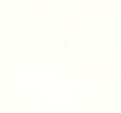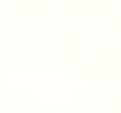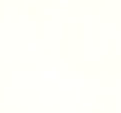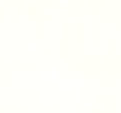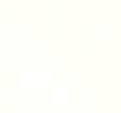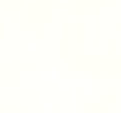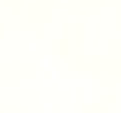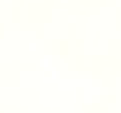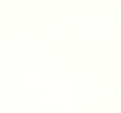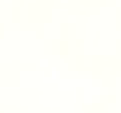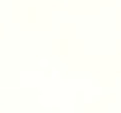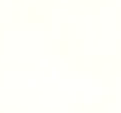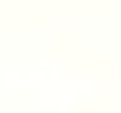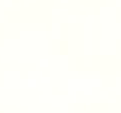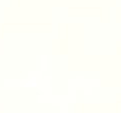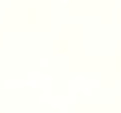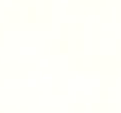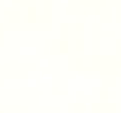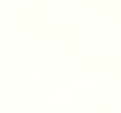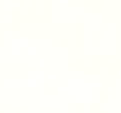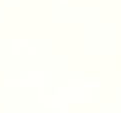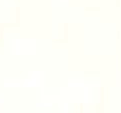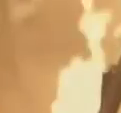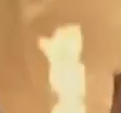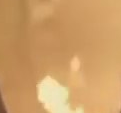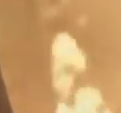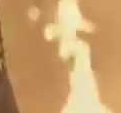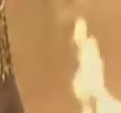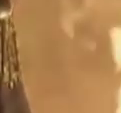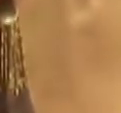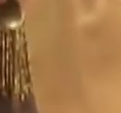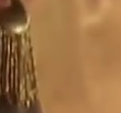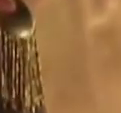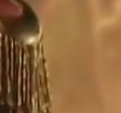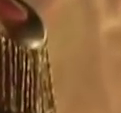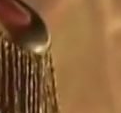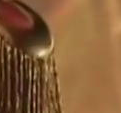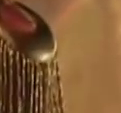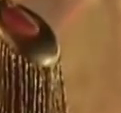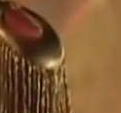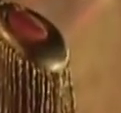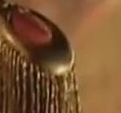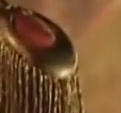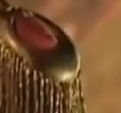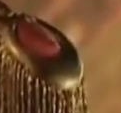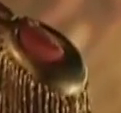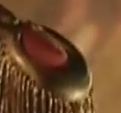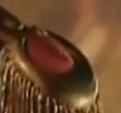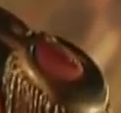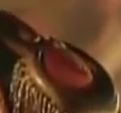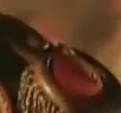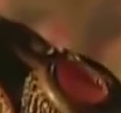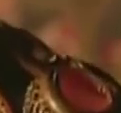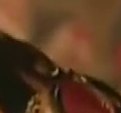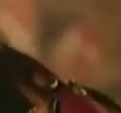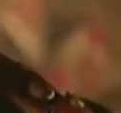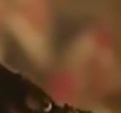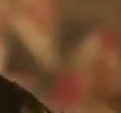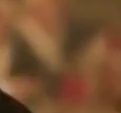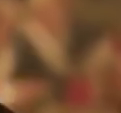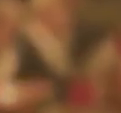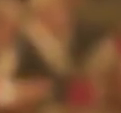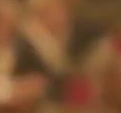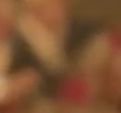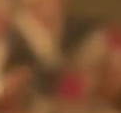De luz Colombia al valle cafetao, Cuba alto sol, nombre en el viento